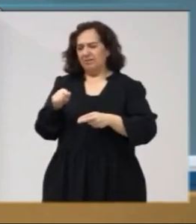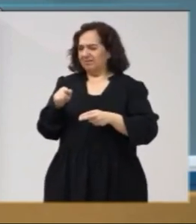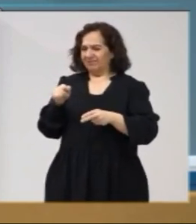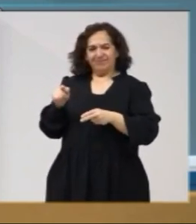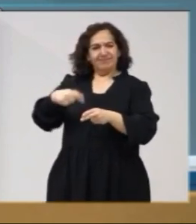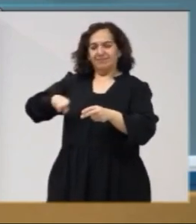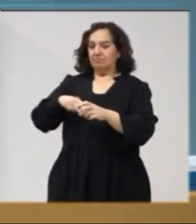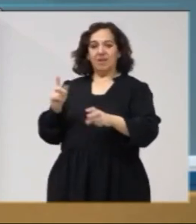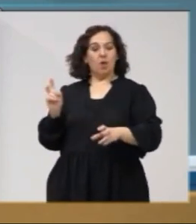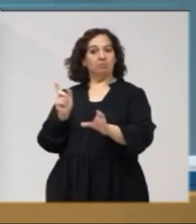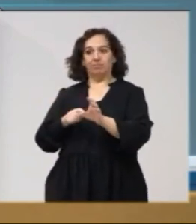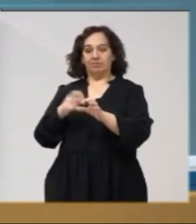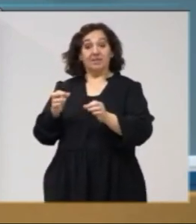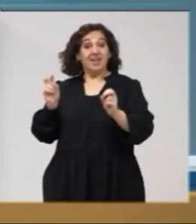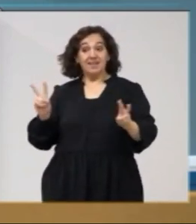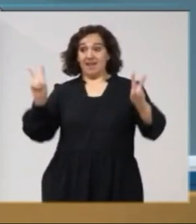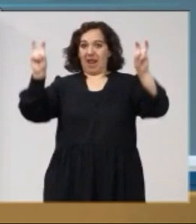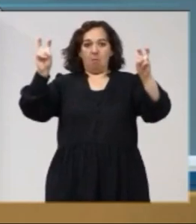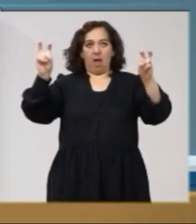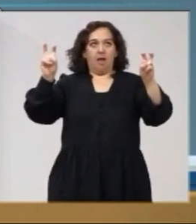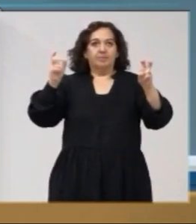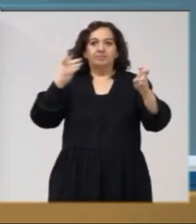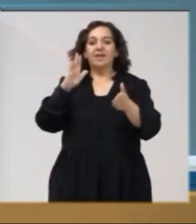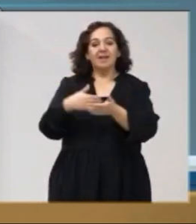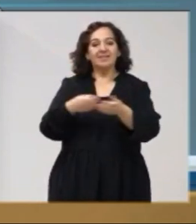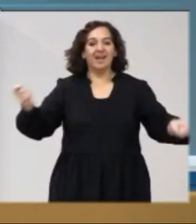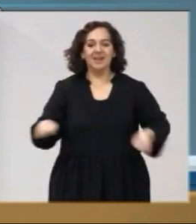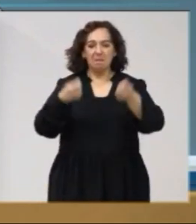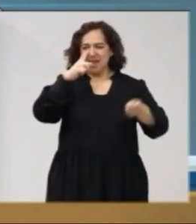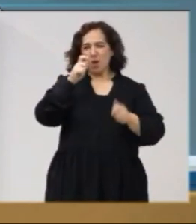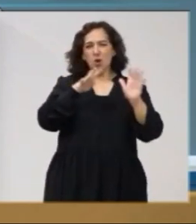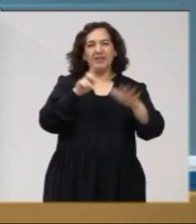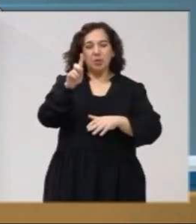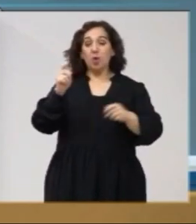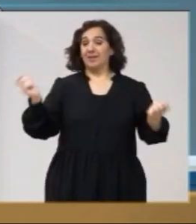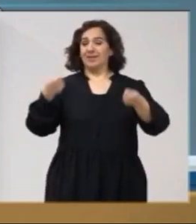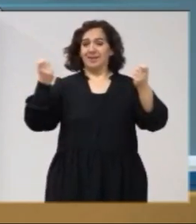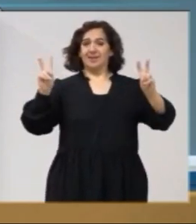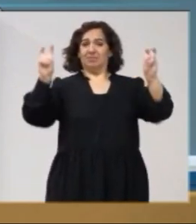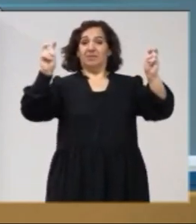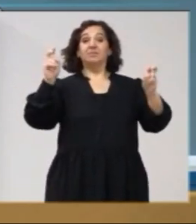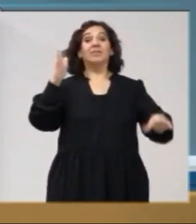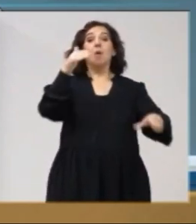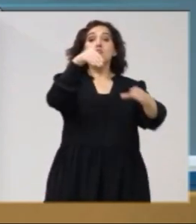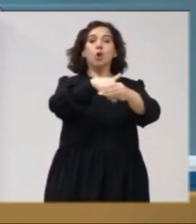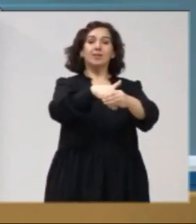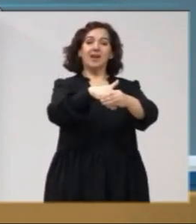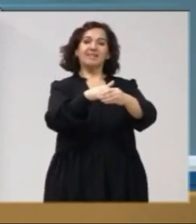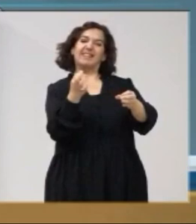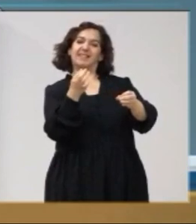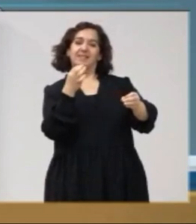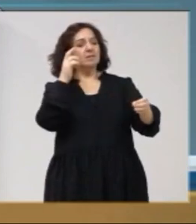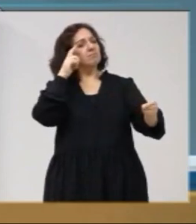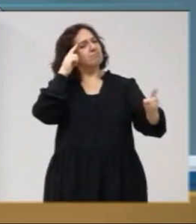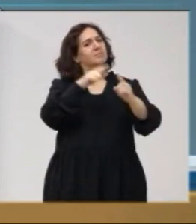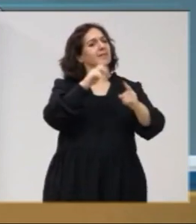siempre el lema, incluso la campaña del 91 fue «Vota la honradez». Este